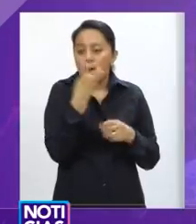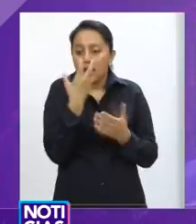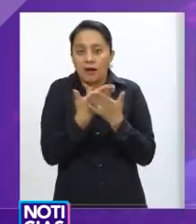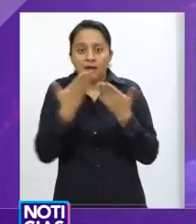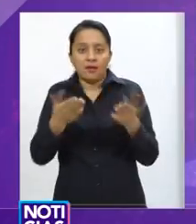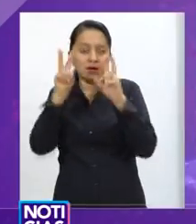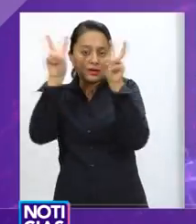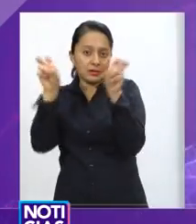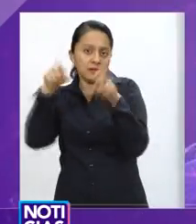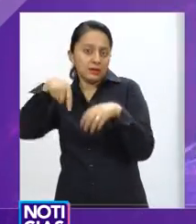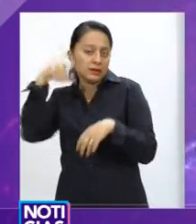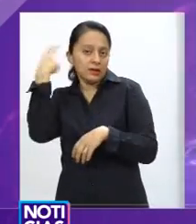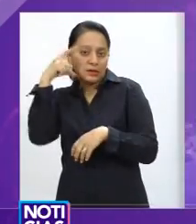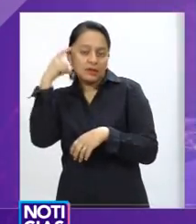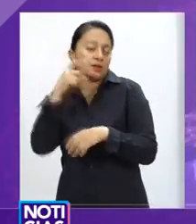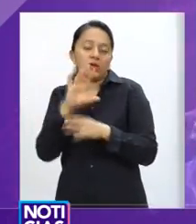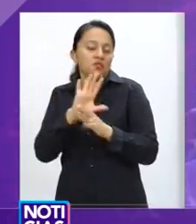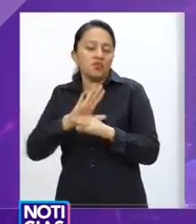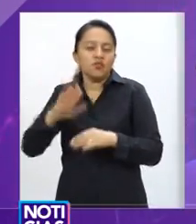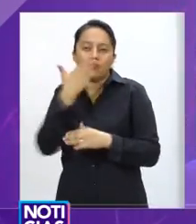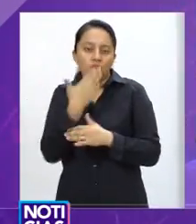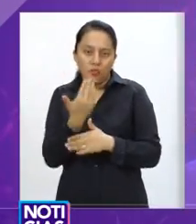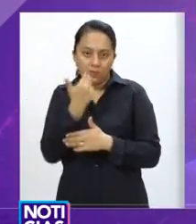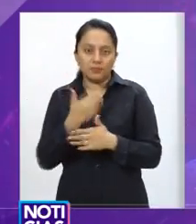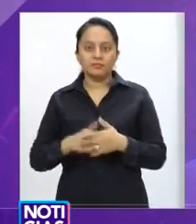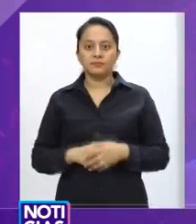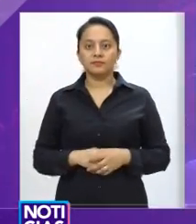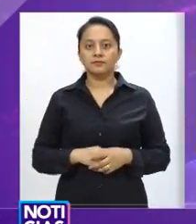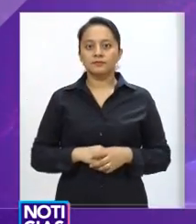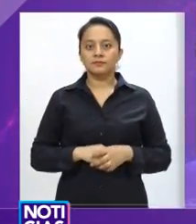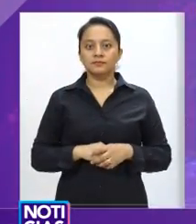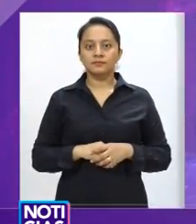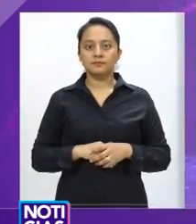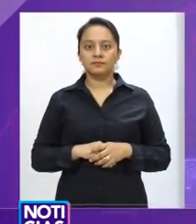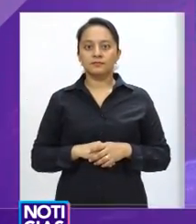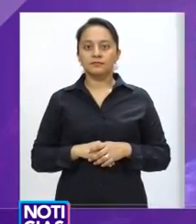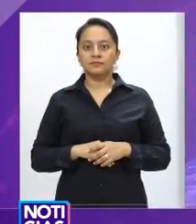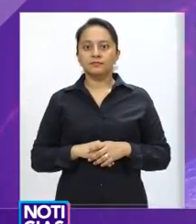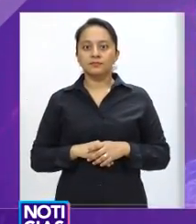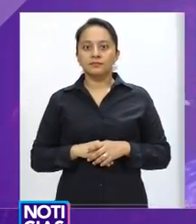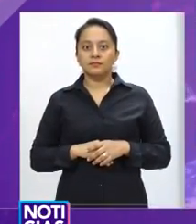informó para noticias rt q haydee wagner